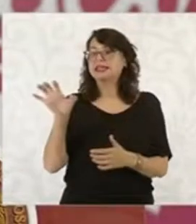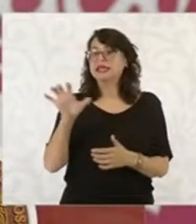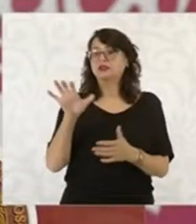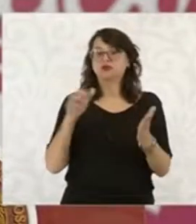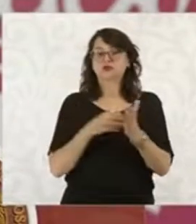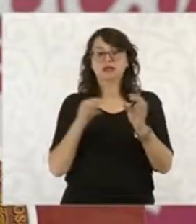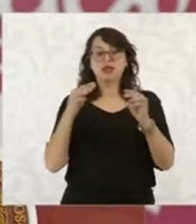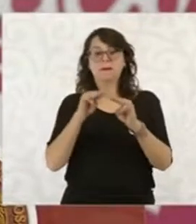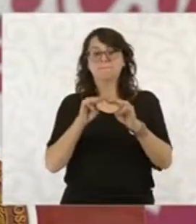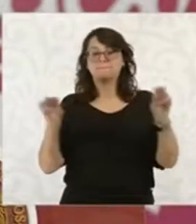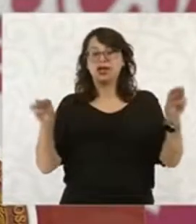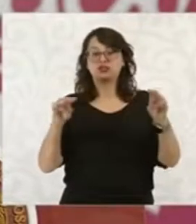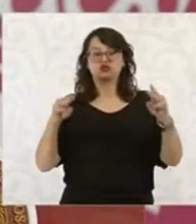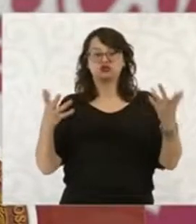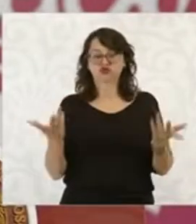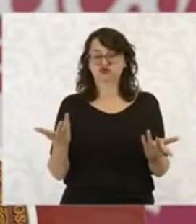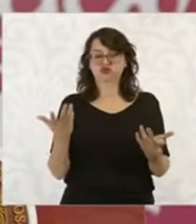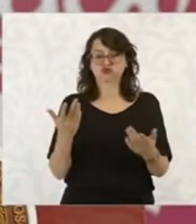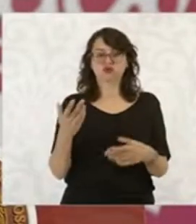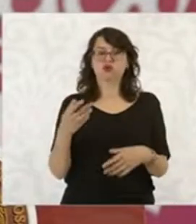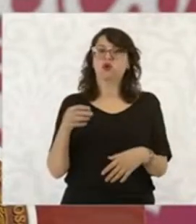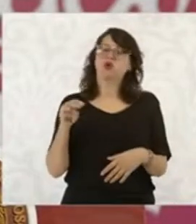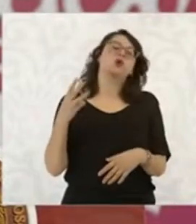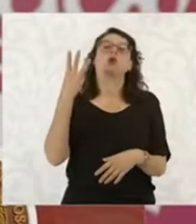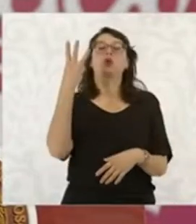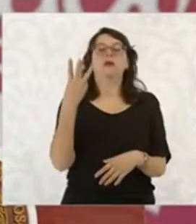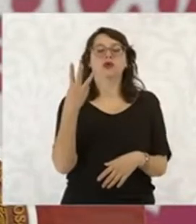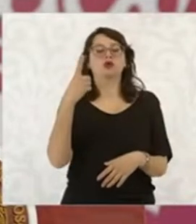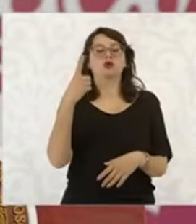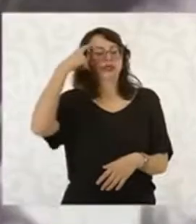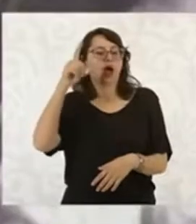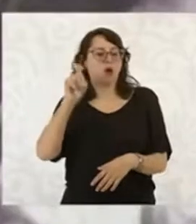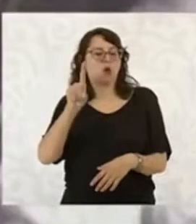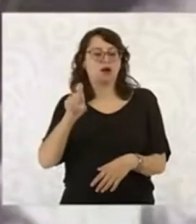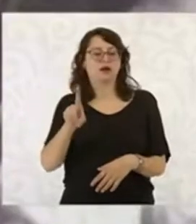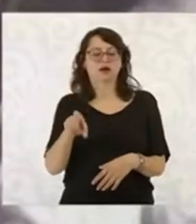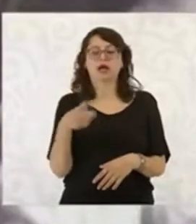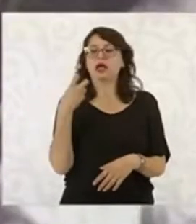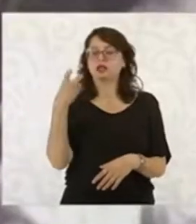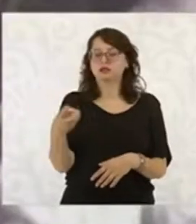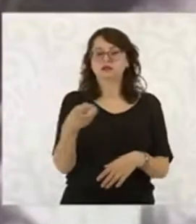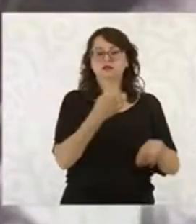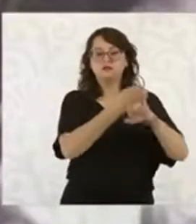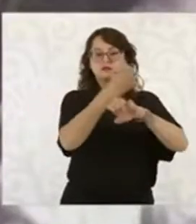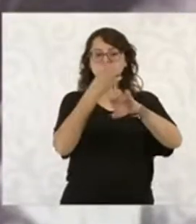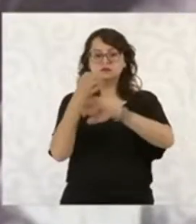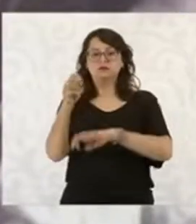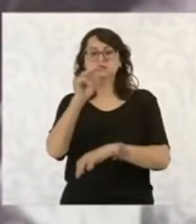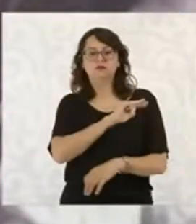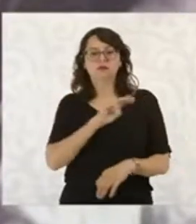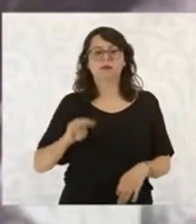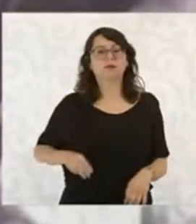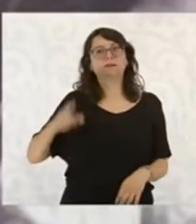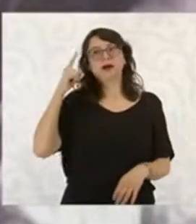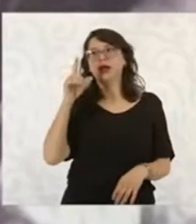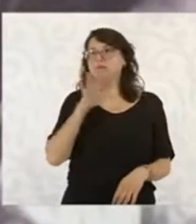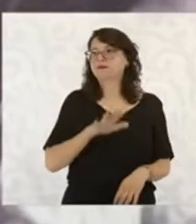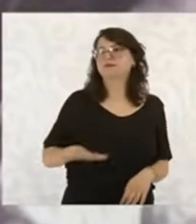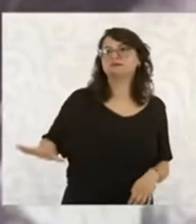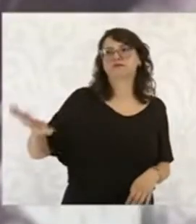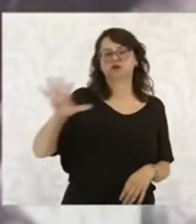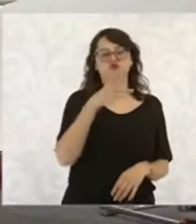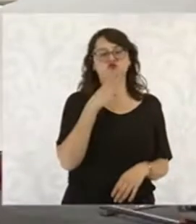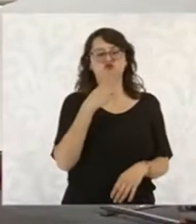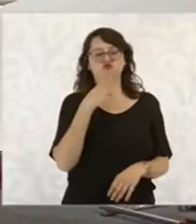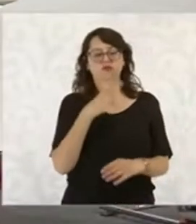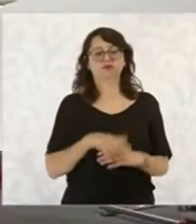cúbicos. Es el límite que está establecido a entidades federativas y a municipios para uso público urbano. La siguiente lámina,